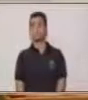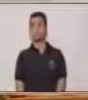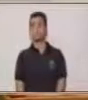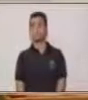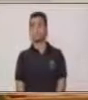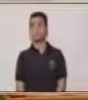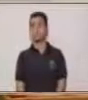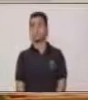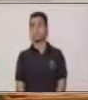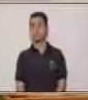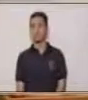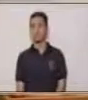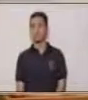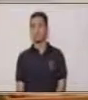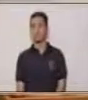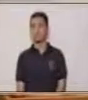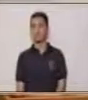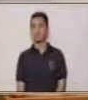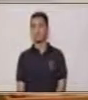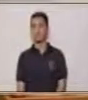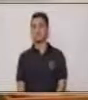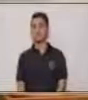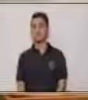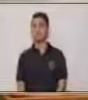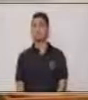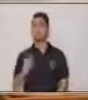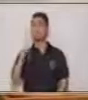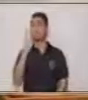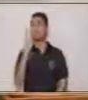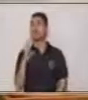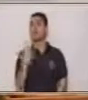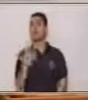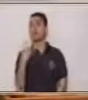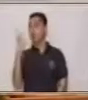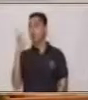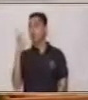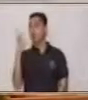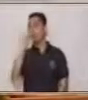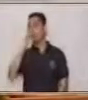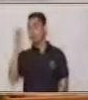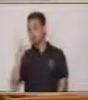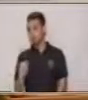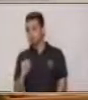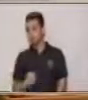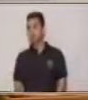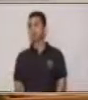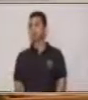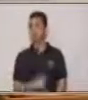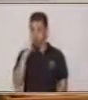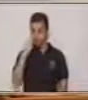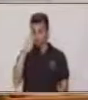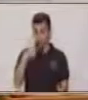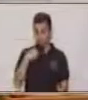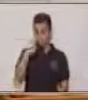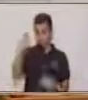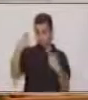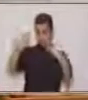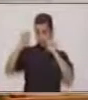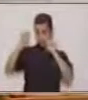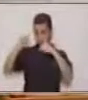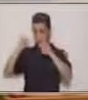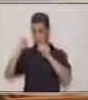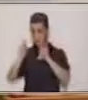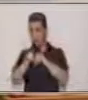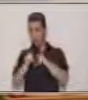Muy bien, entonces el primer modelo representaba el 40%. Verifícalo.